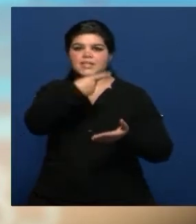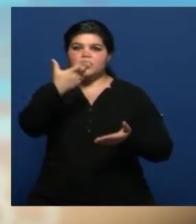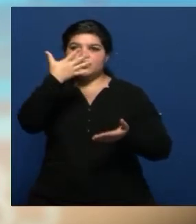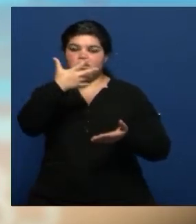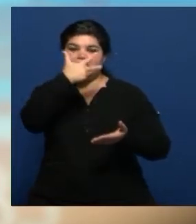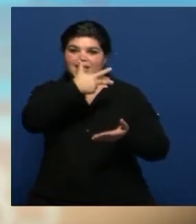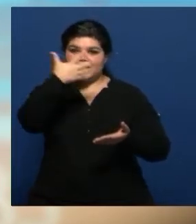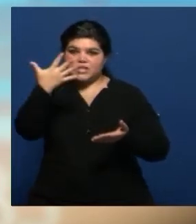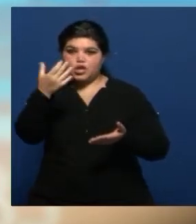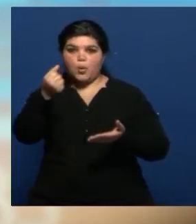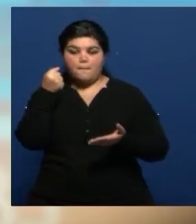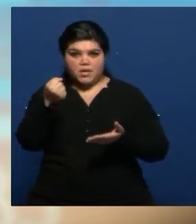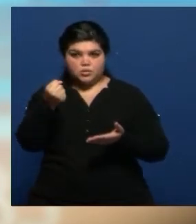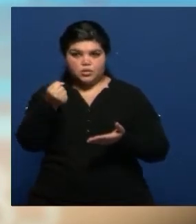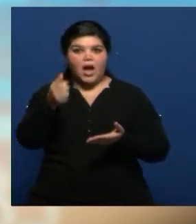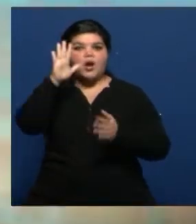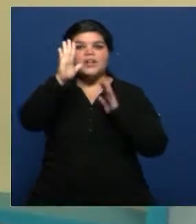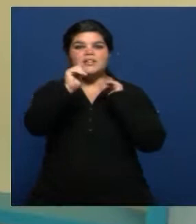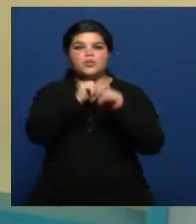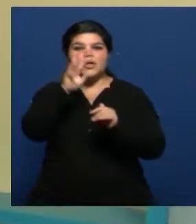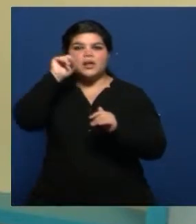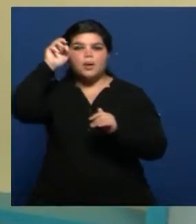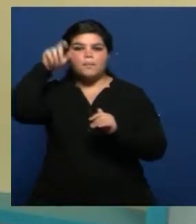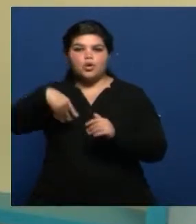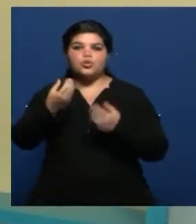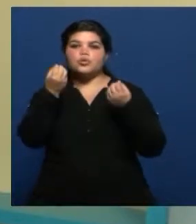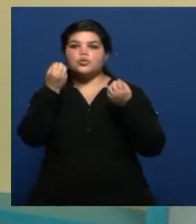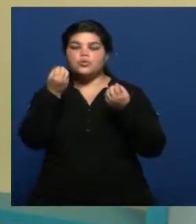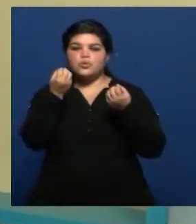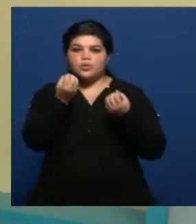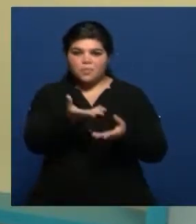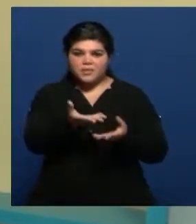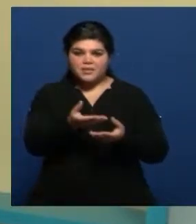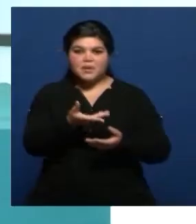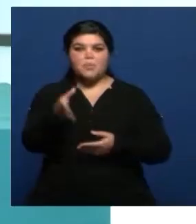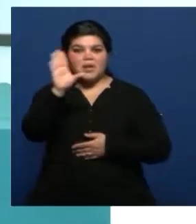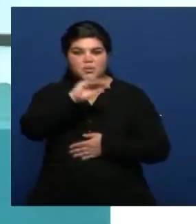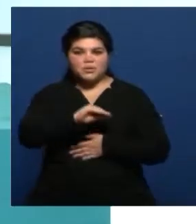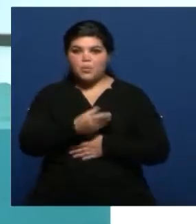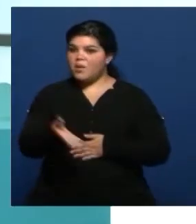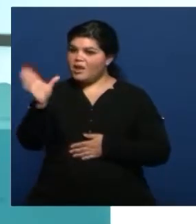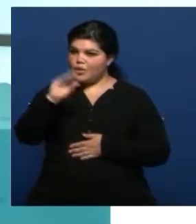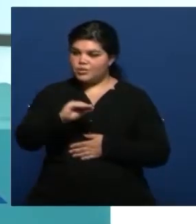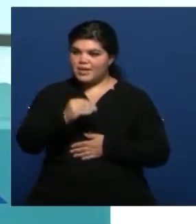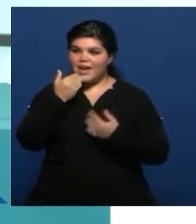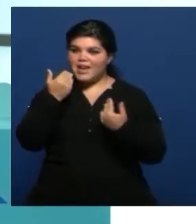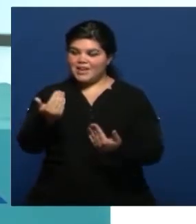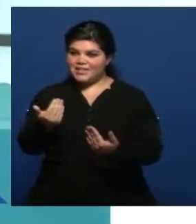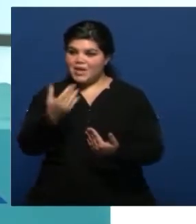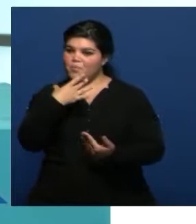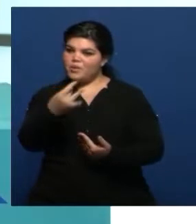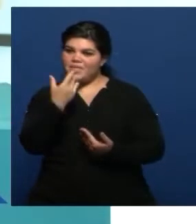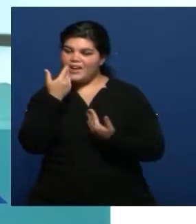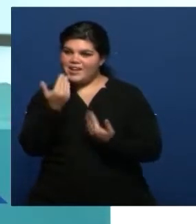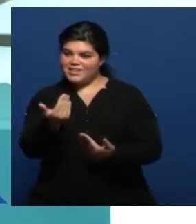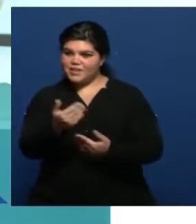pesos. Tengo el gusto de saludar a José Luis Ramón de ONG Protectora. José Luis, buenas noches, ¿cómo andás? Buenas noches, muchas gracias por estar invitado.